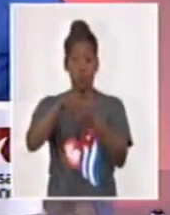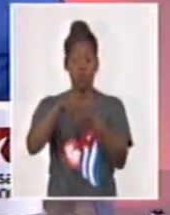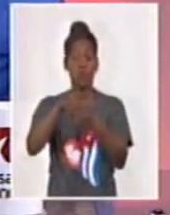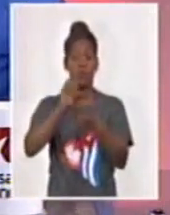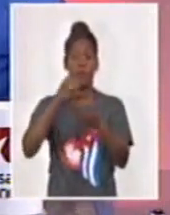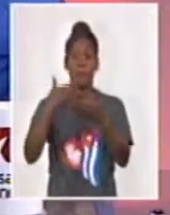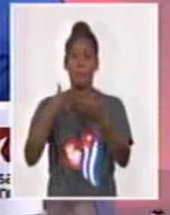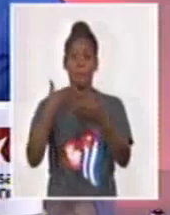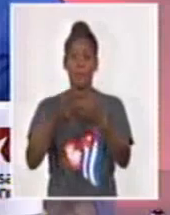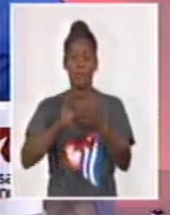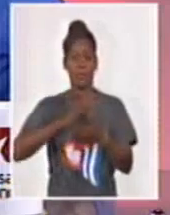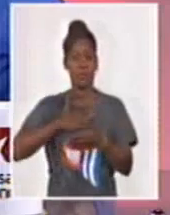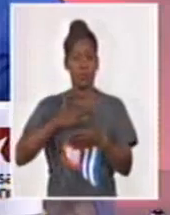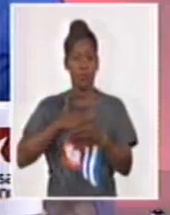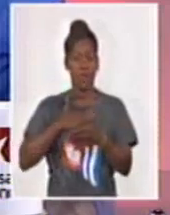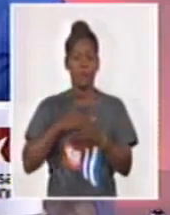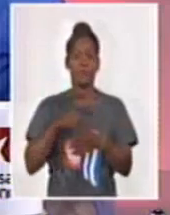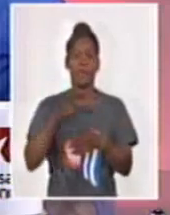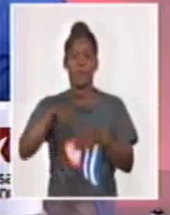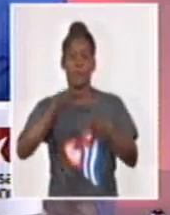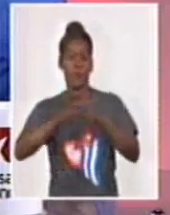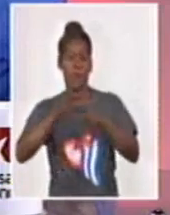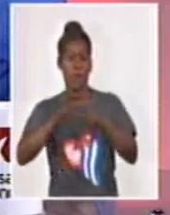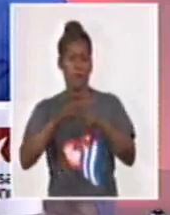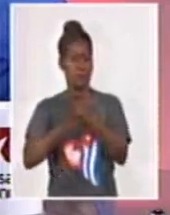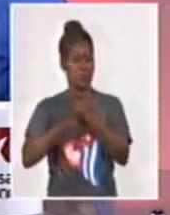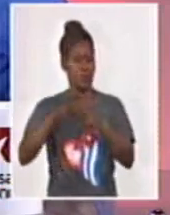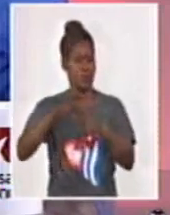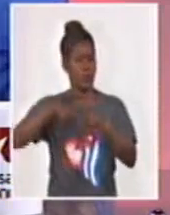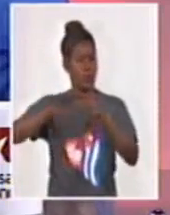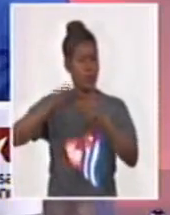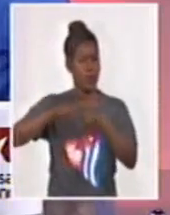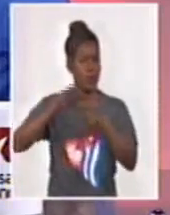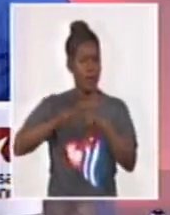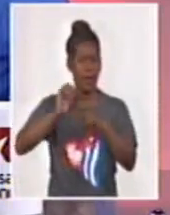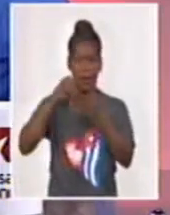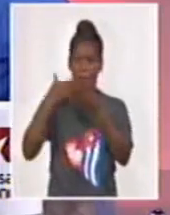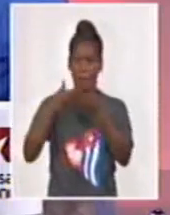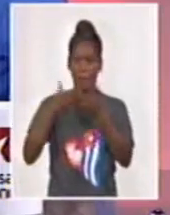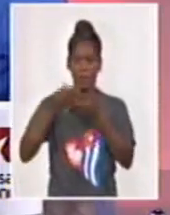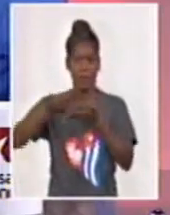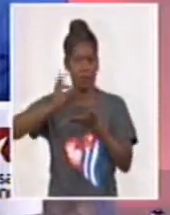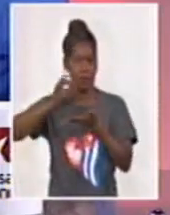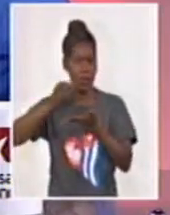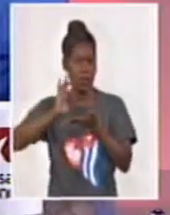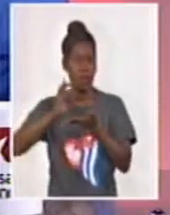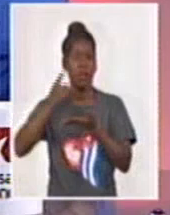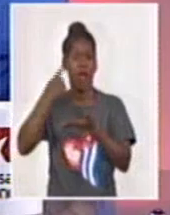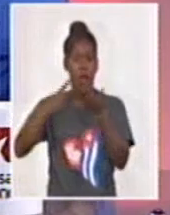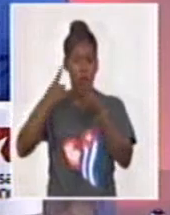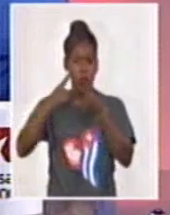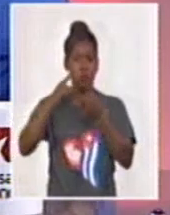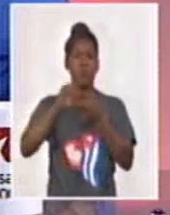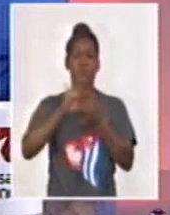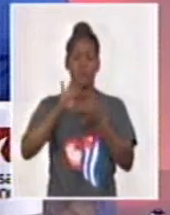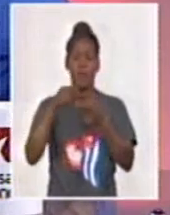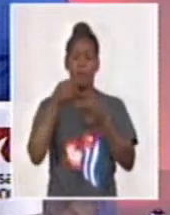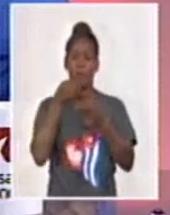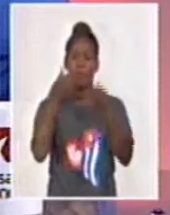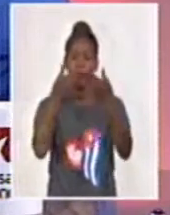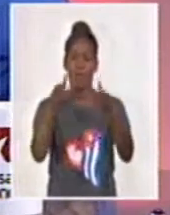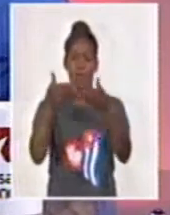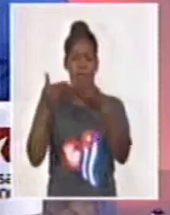CIME, la oficina del historiador de La Habana, y como hice referencia, a los círculos sociales con la modalidad con la cual va a prestar este servicio. Estamos